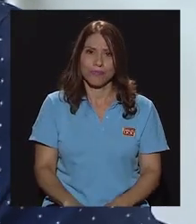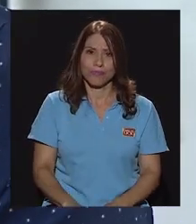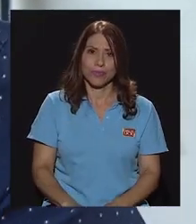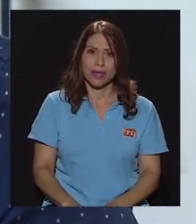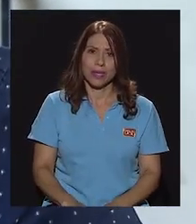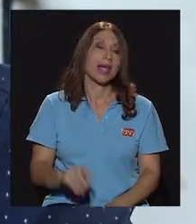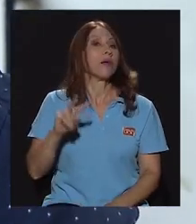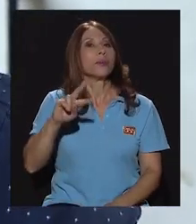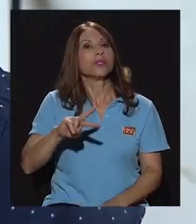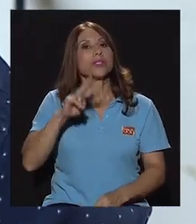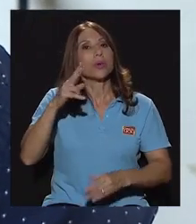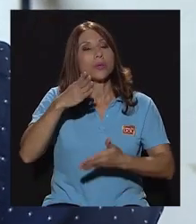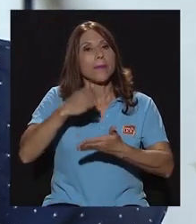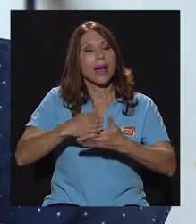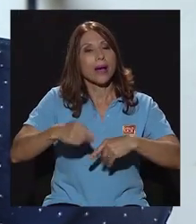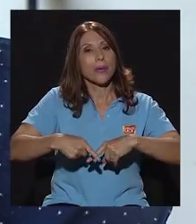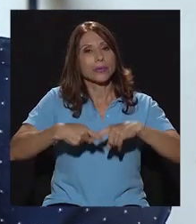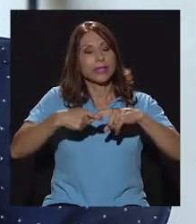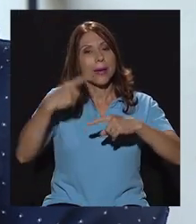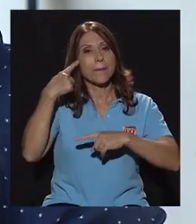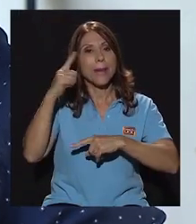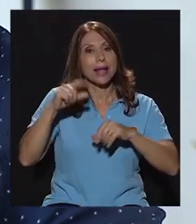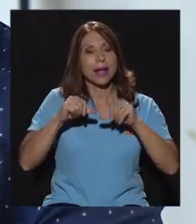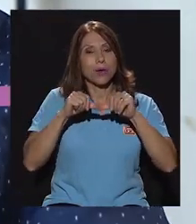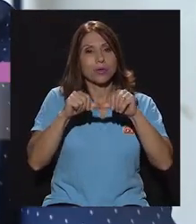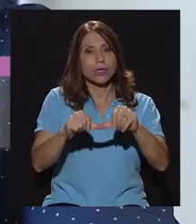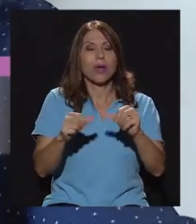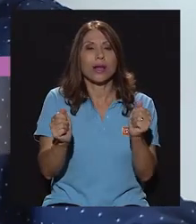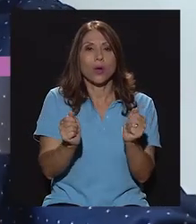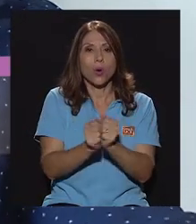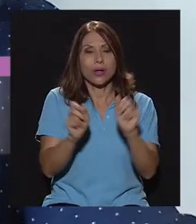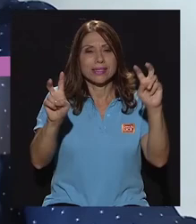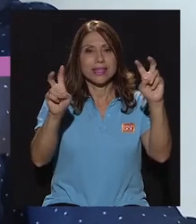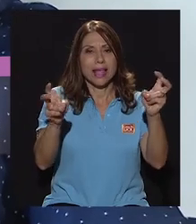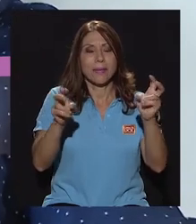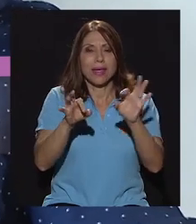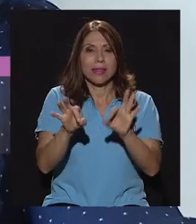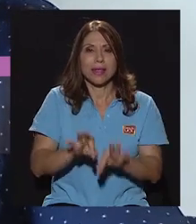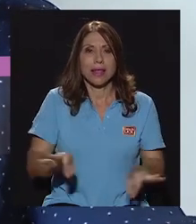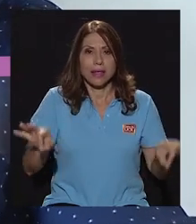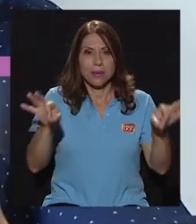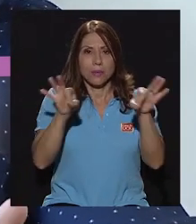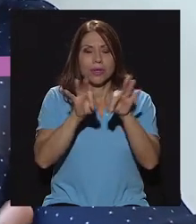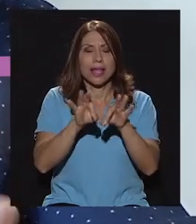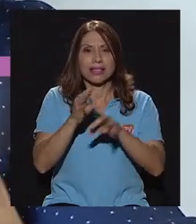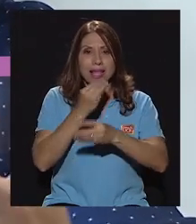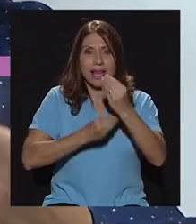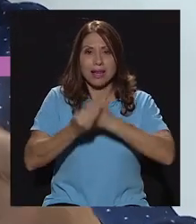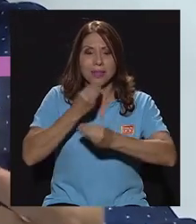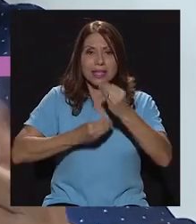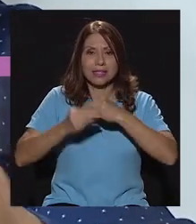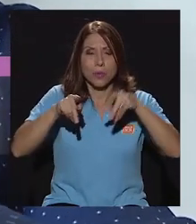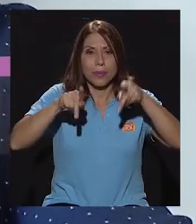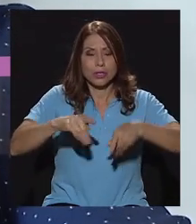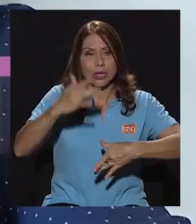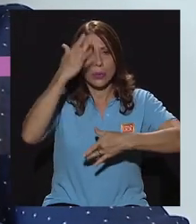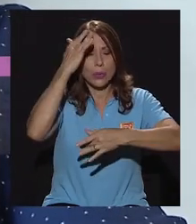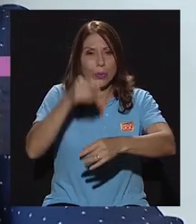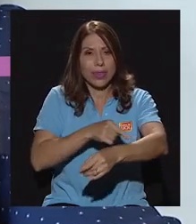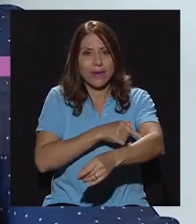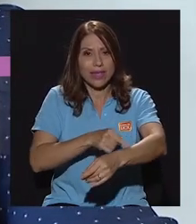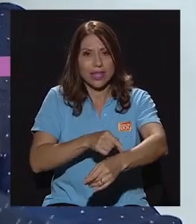una segunda pausa para pues continuar con este tema de la importancia que representa la alimentación